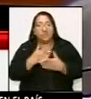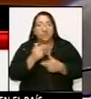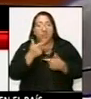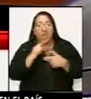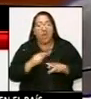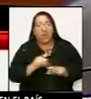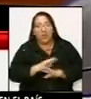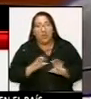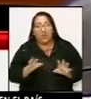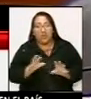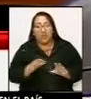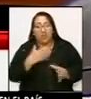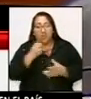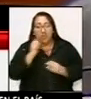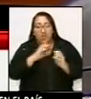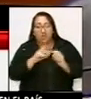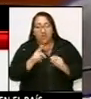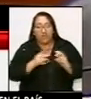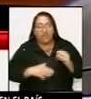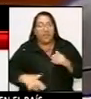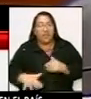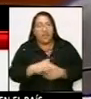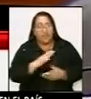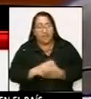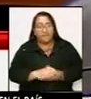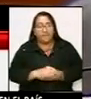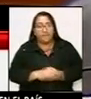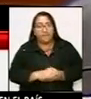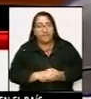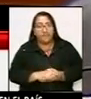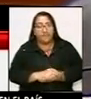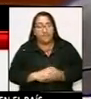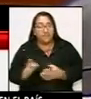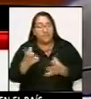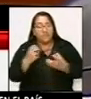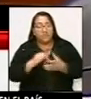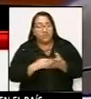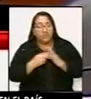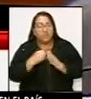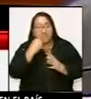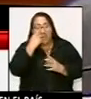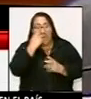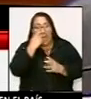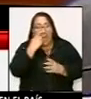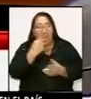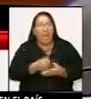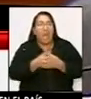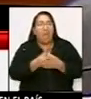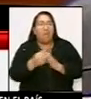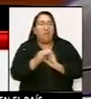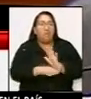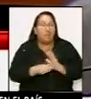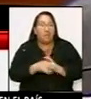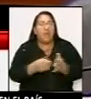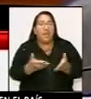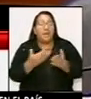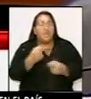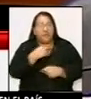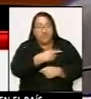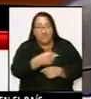aguas, de que no contaminen sus tierras. No quieren simplemente ayuditas, exigen